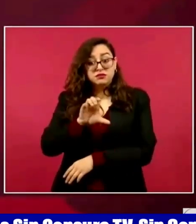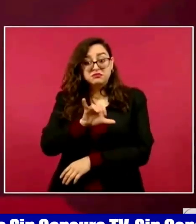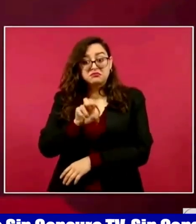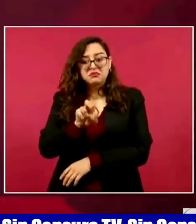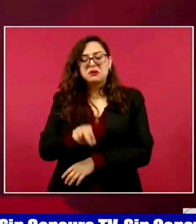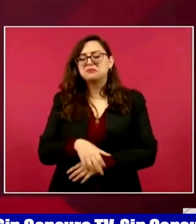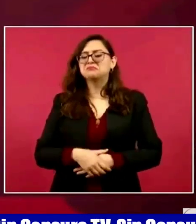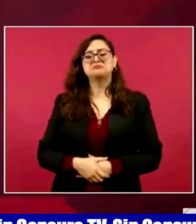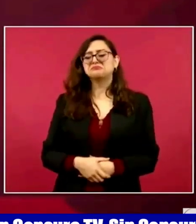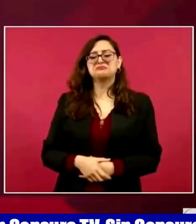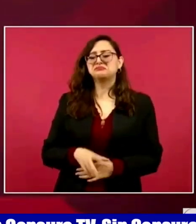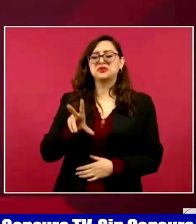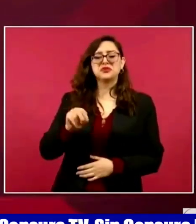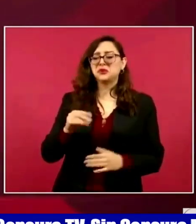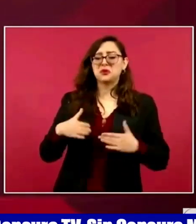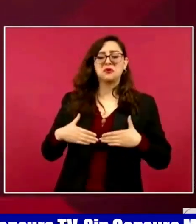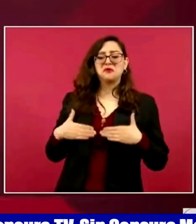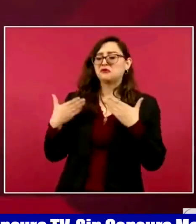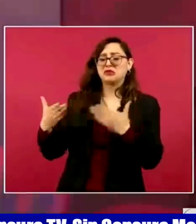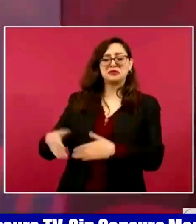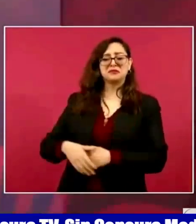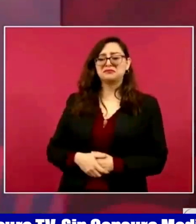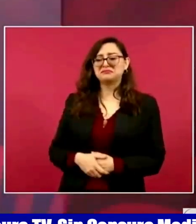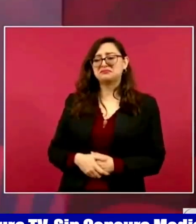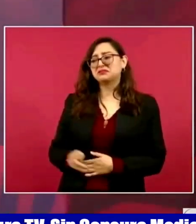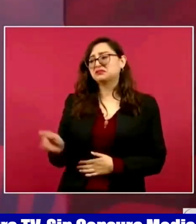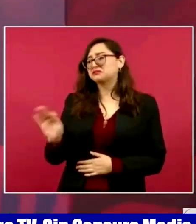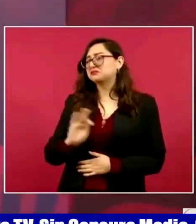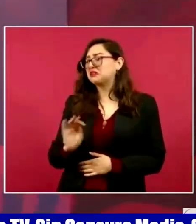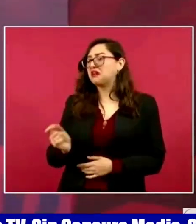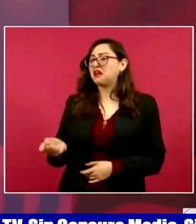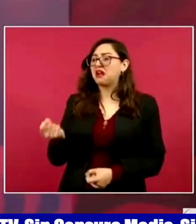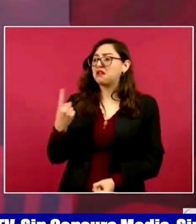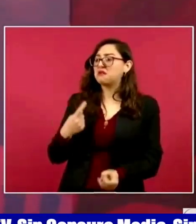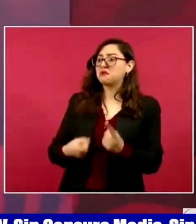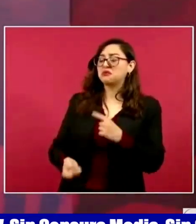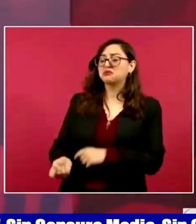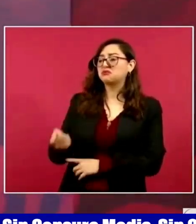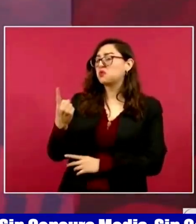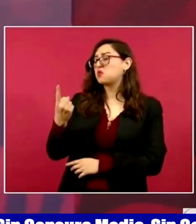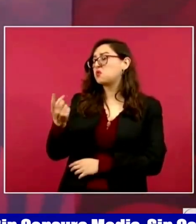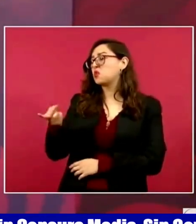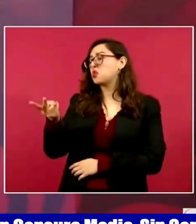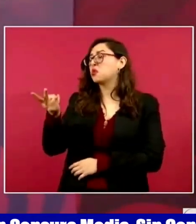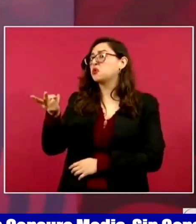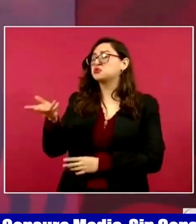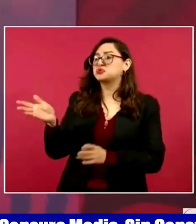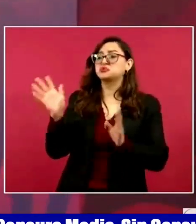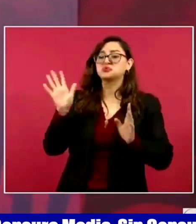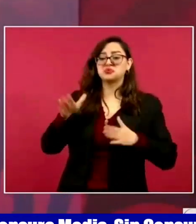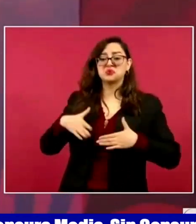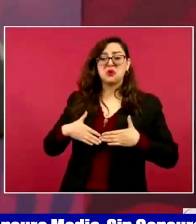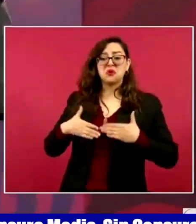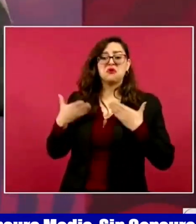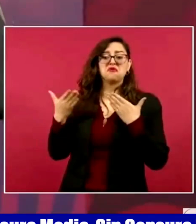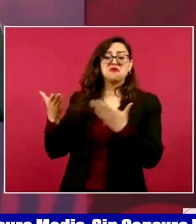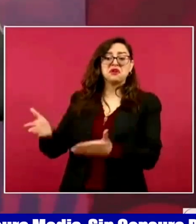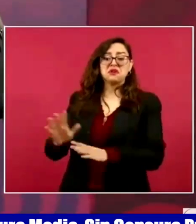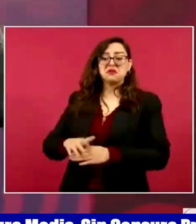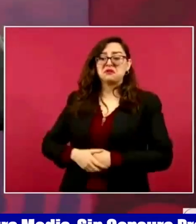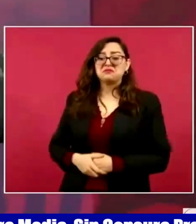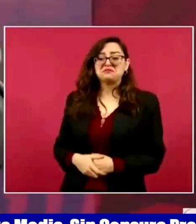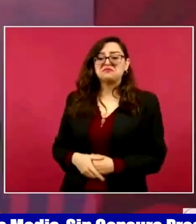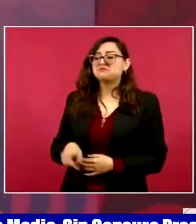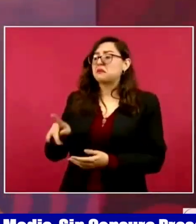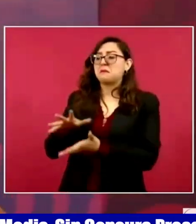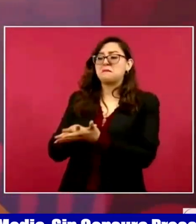No. Quizás algunos, 1, 2, 3. La mayoría